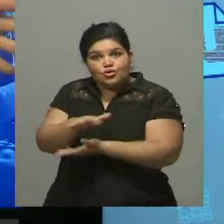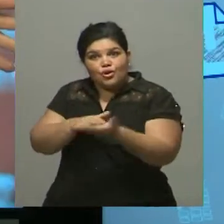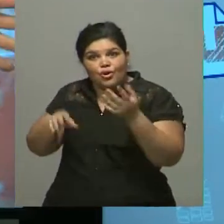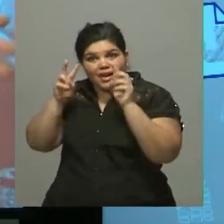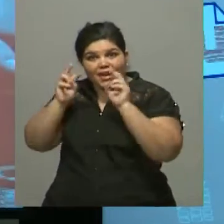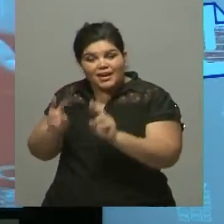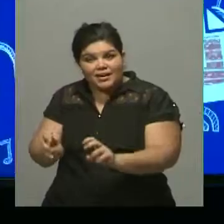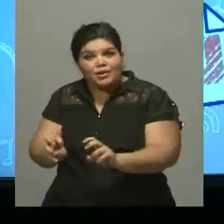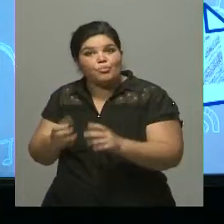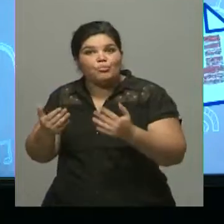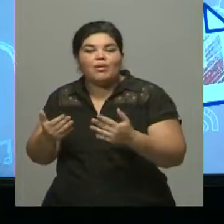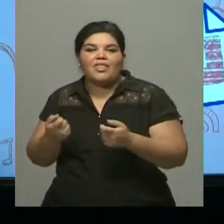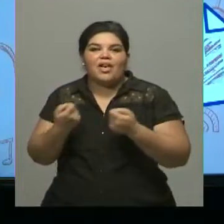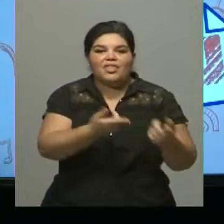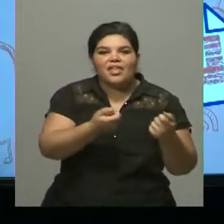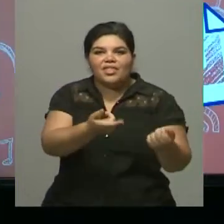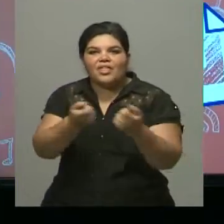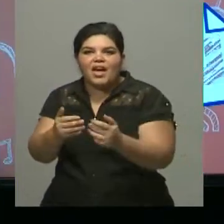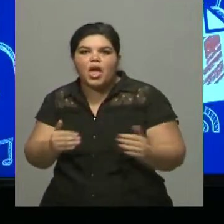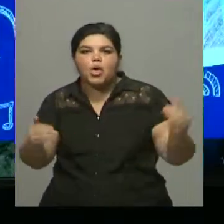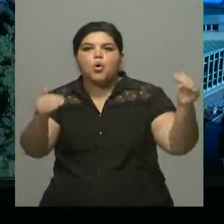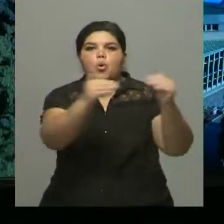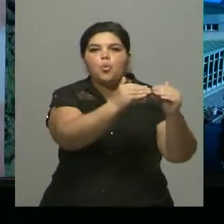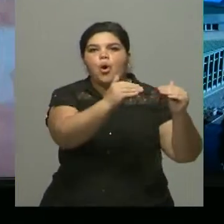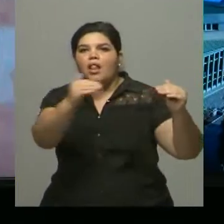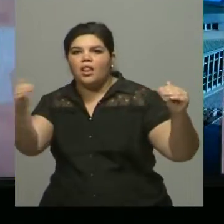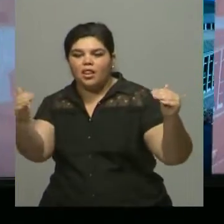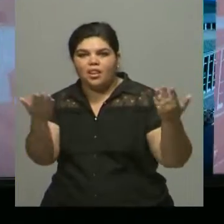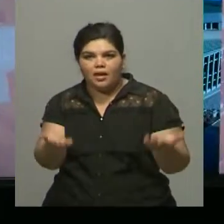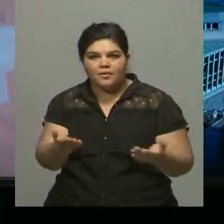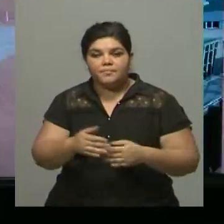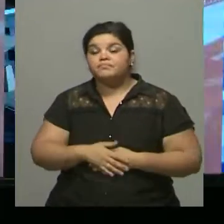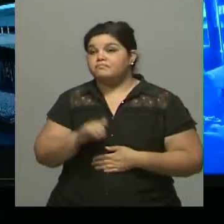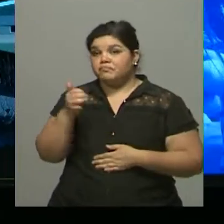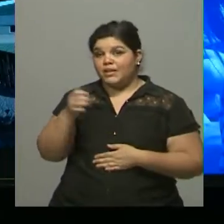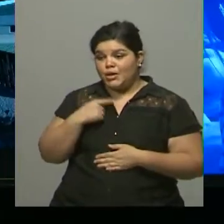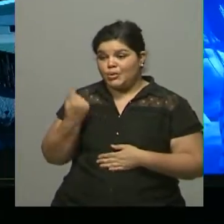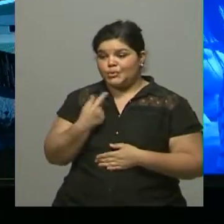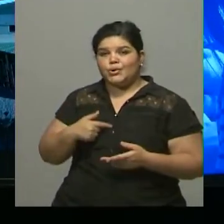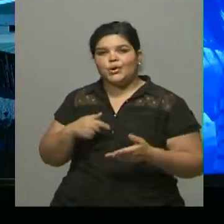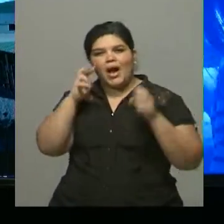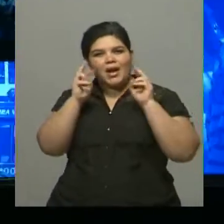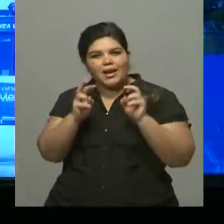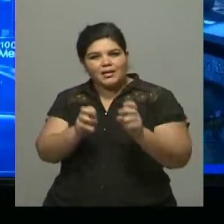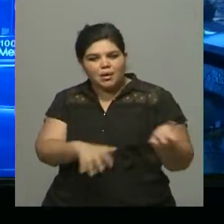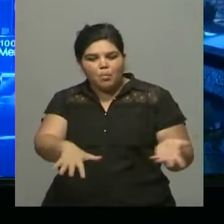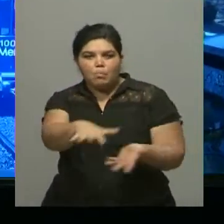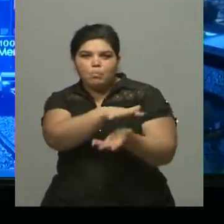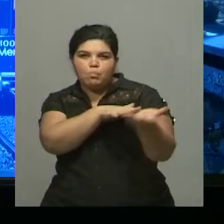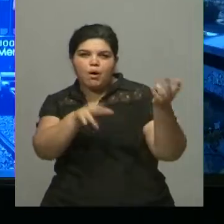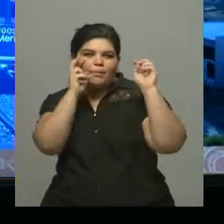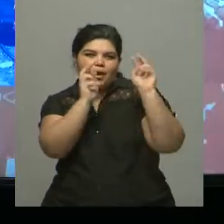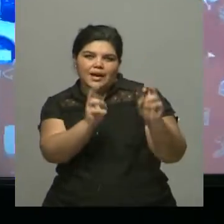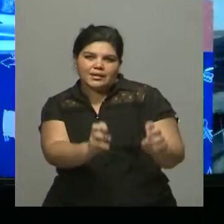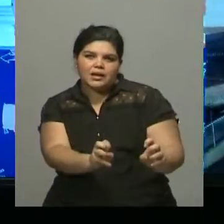sociología. Exactamente. Dentro de la población que nosotros analizamos, que a la hora de competir en el mercado de